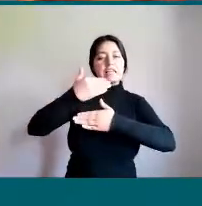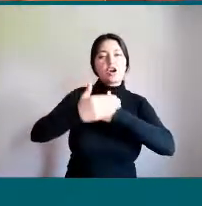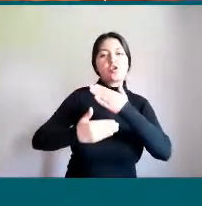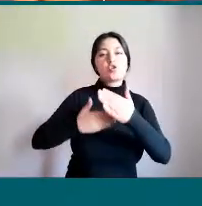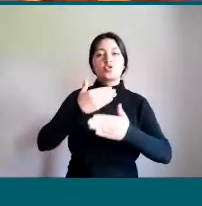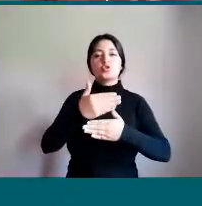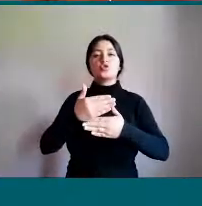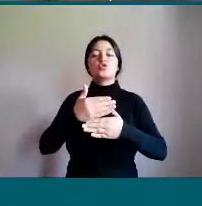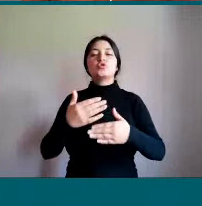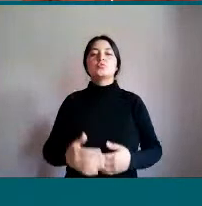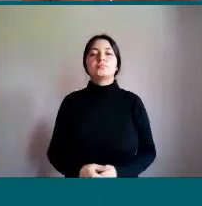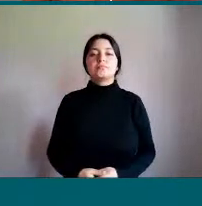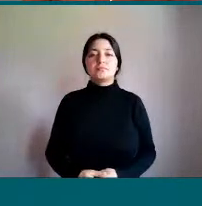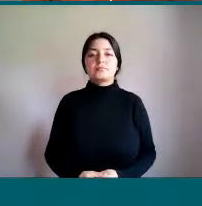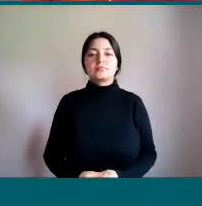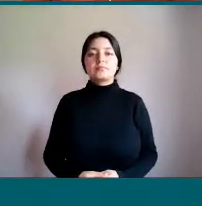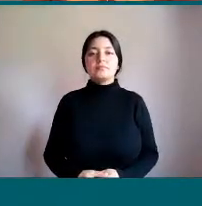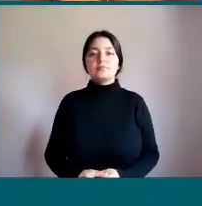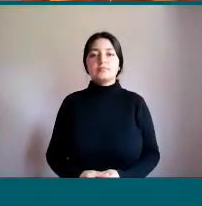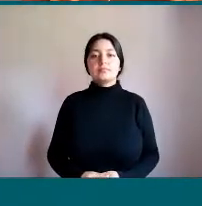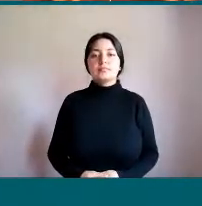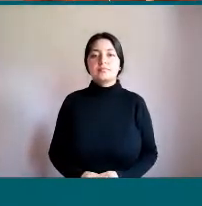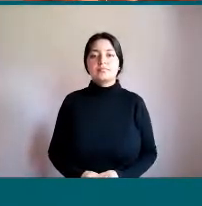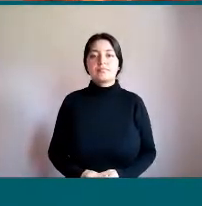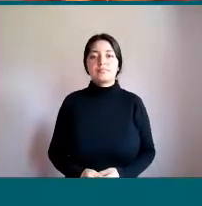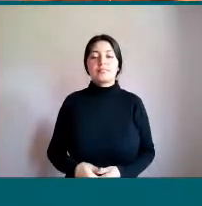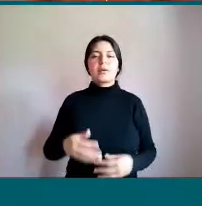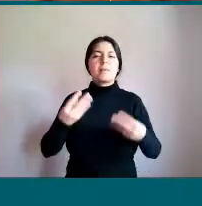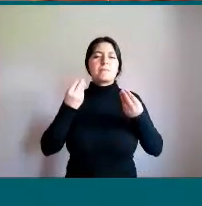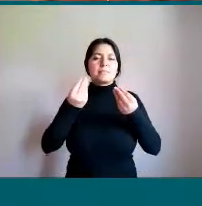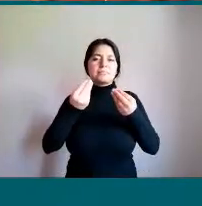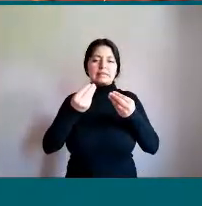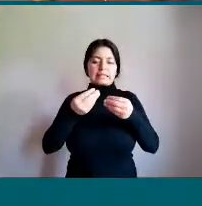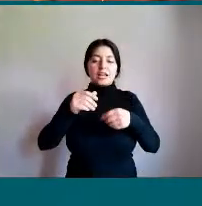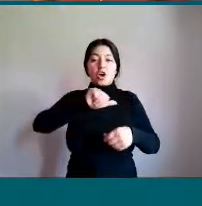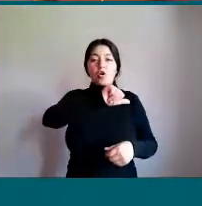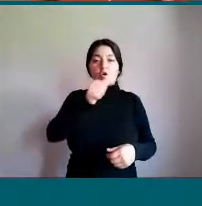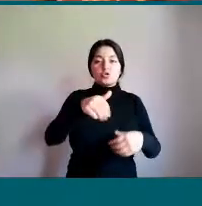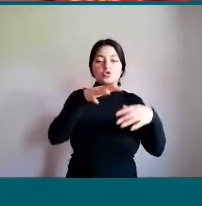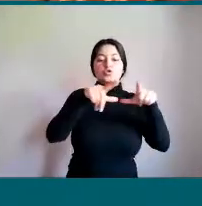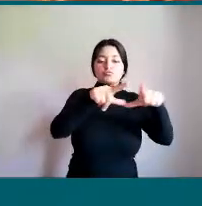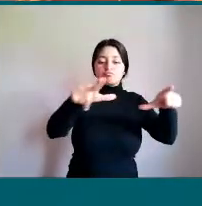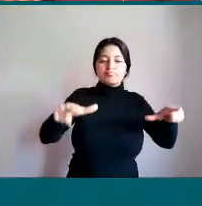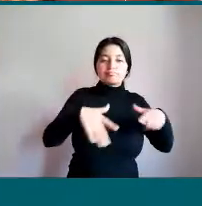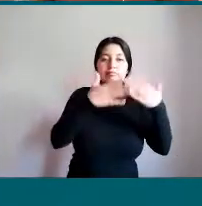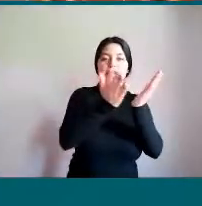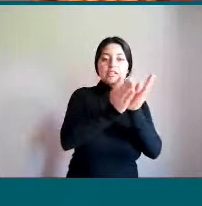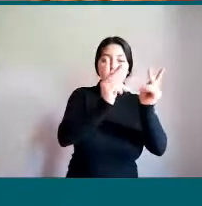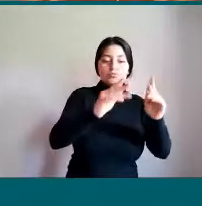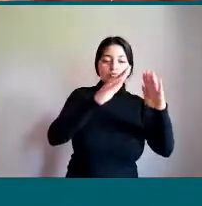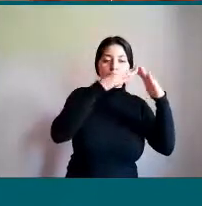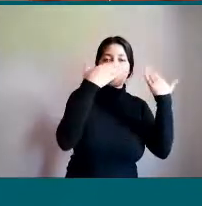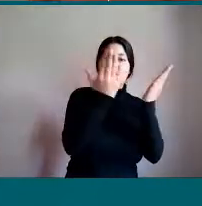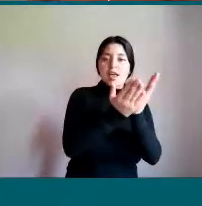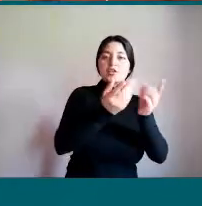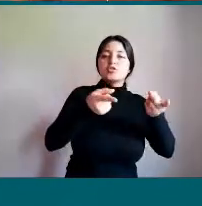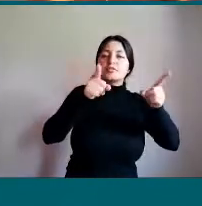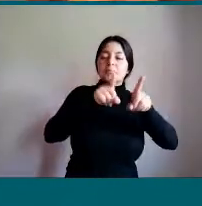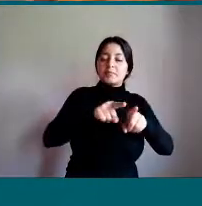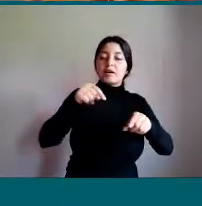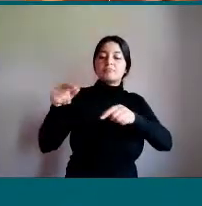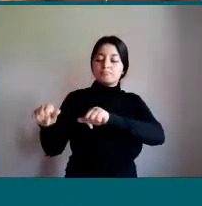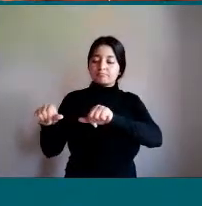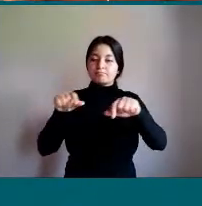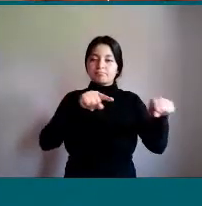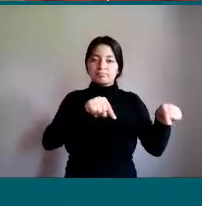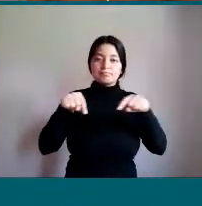ser transferibles a otros ámbitos. ¿Para qué? Para que nos permitan resolver retos, nos permitan, al fin y al cabo, tener esta